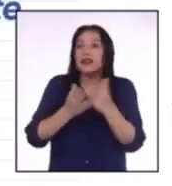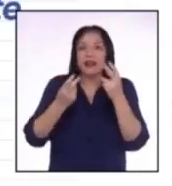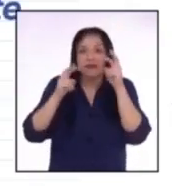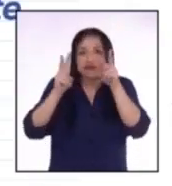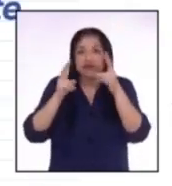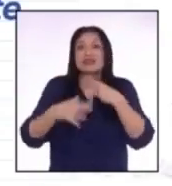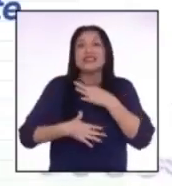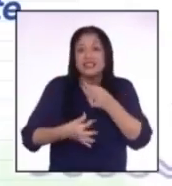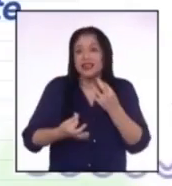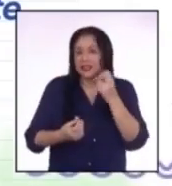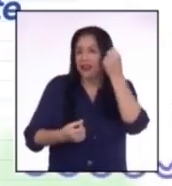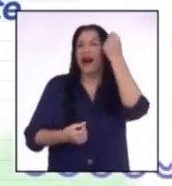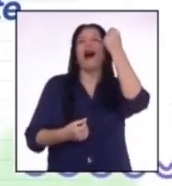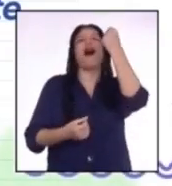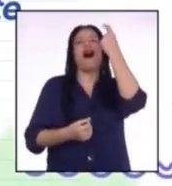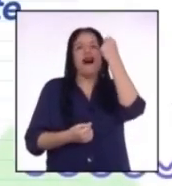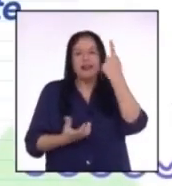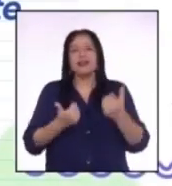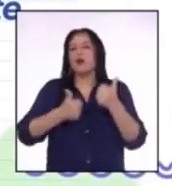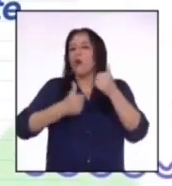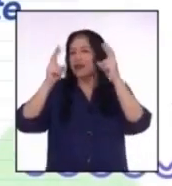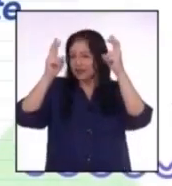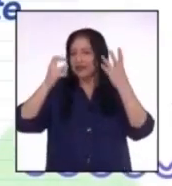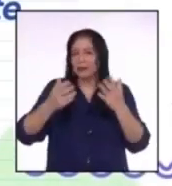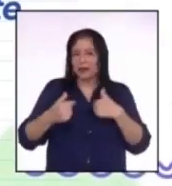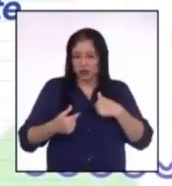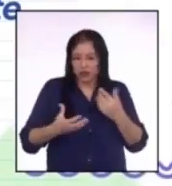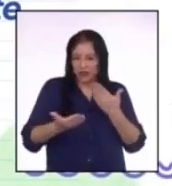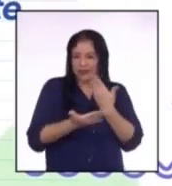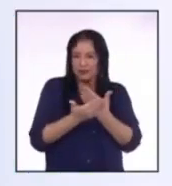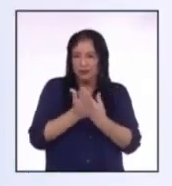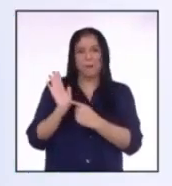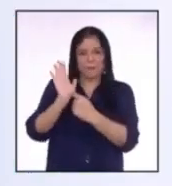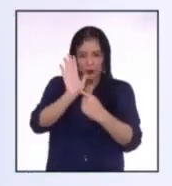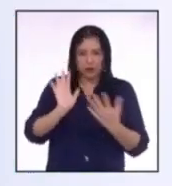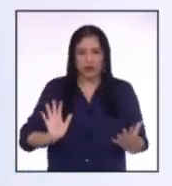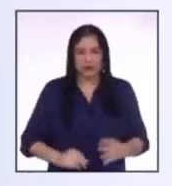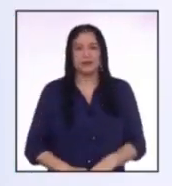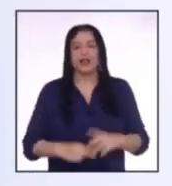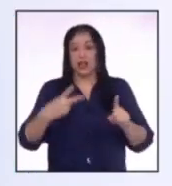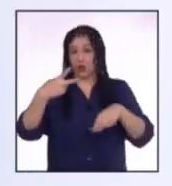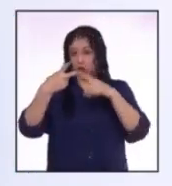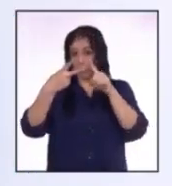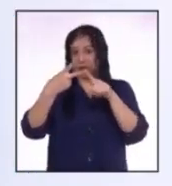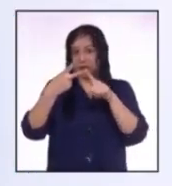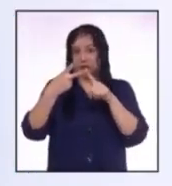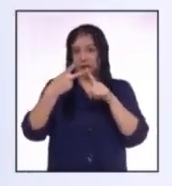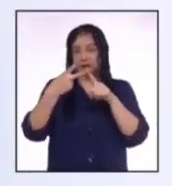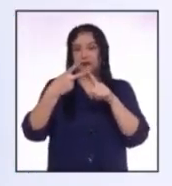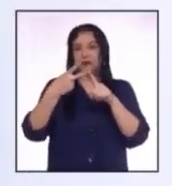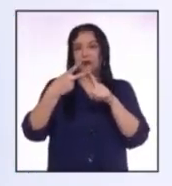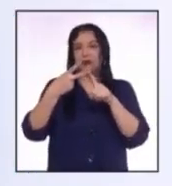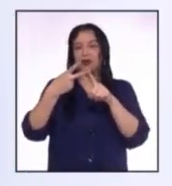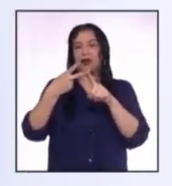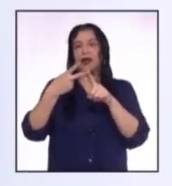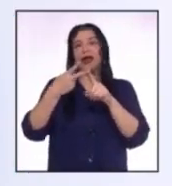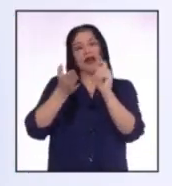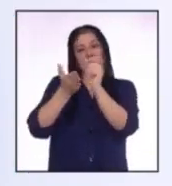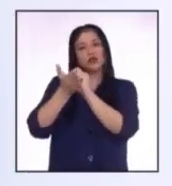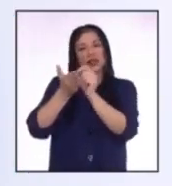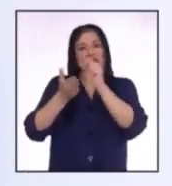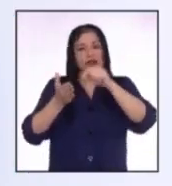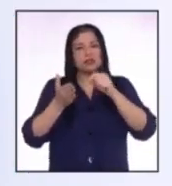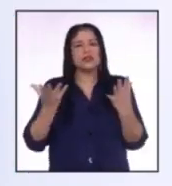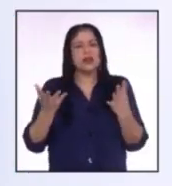rápidamente a entender el asunto que se desea demostrar número 2 debe contar con